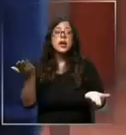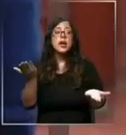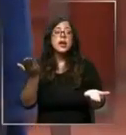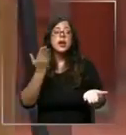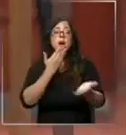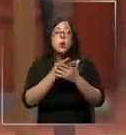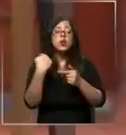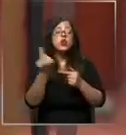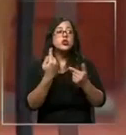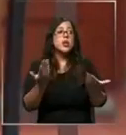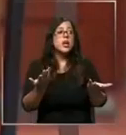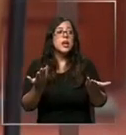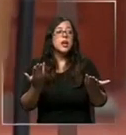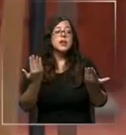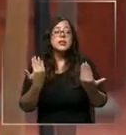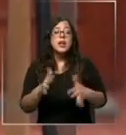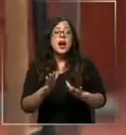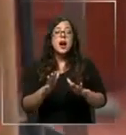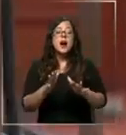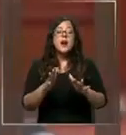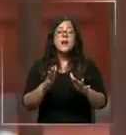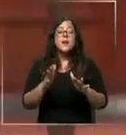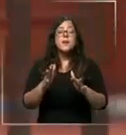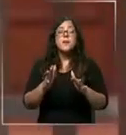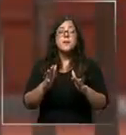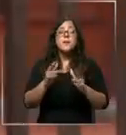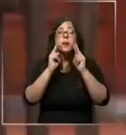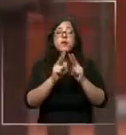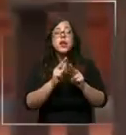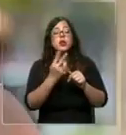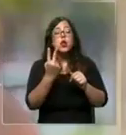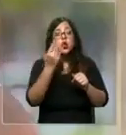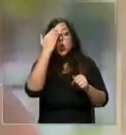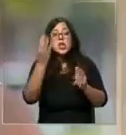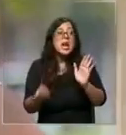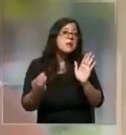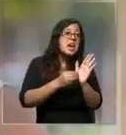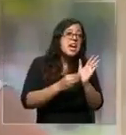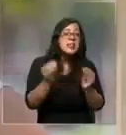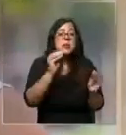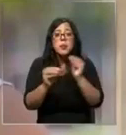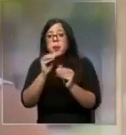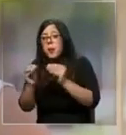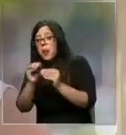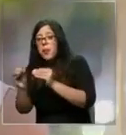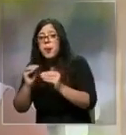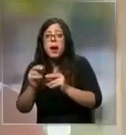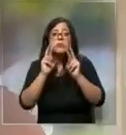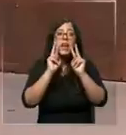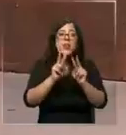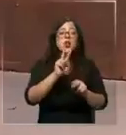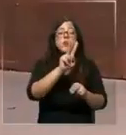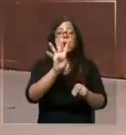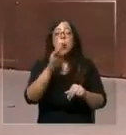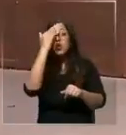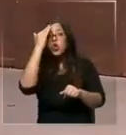los vayamos juntando, estos 2 días que van a ir adicionales durante el mes y así serían 24 días durante el